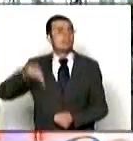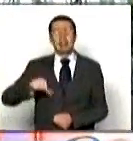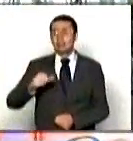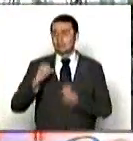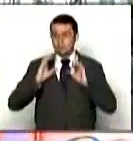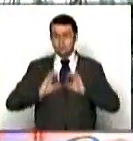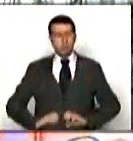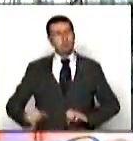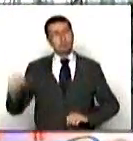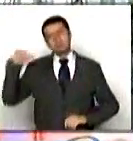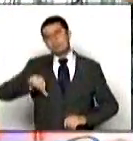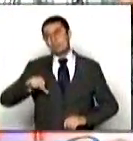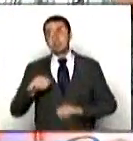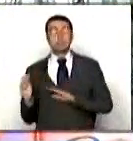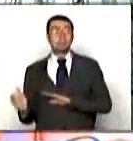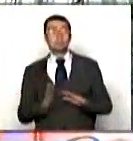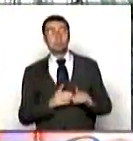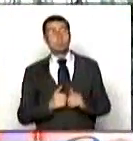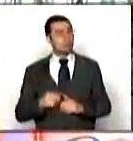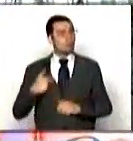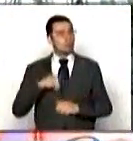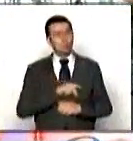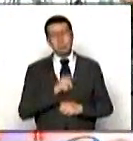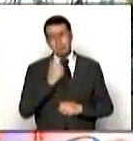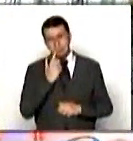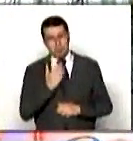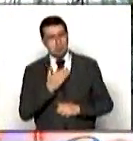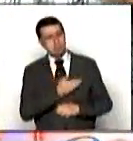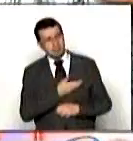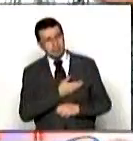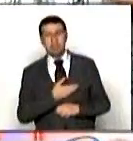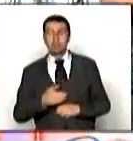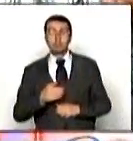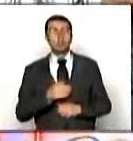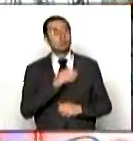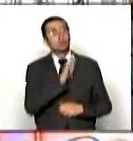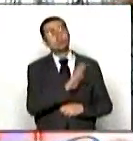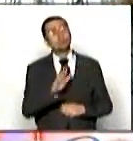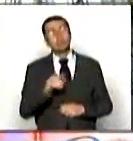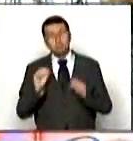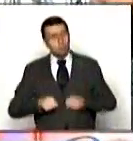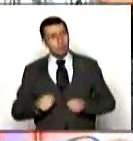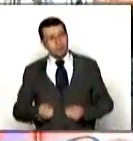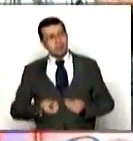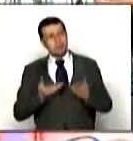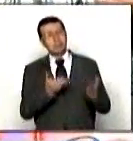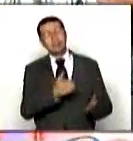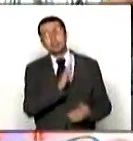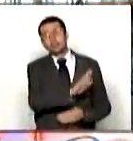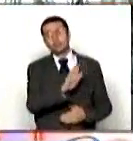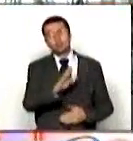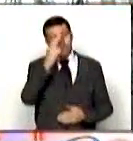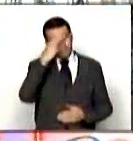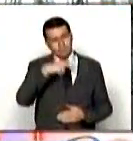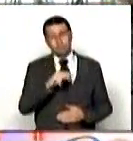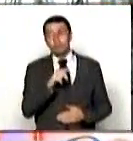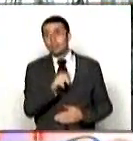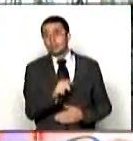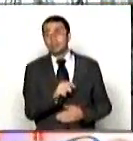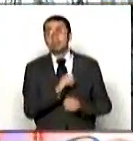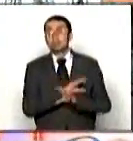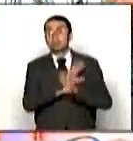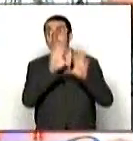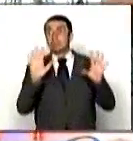se pueden hacer? ¿Qué es lo que como padres, como madres, ustedes pueden darle a sus hijos al desayuno? ¿Pueden colocarle